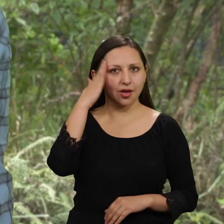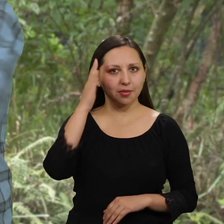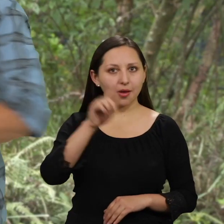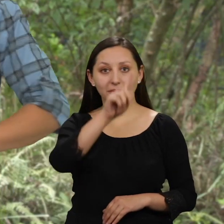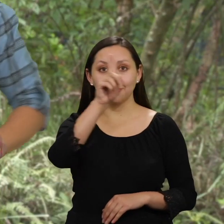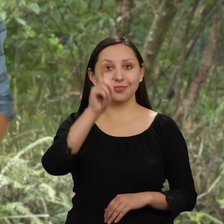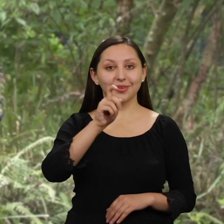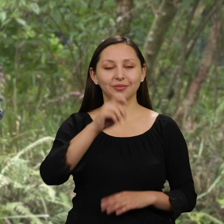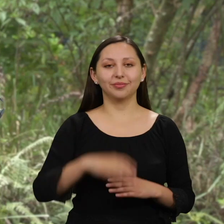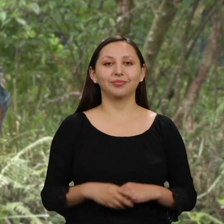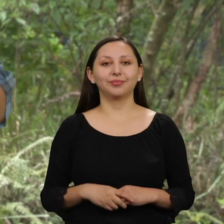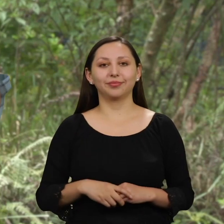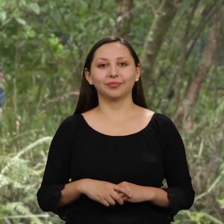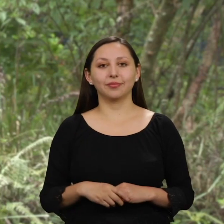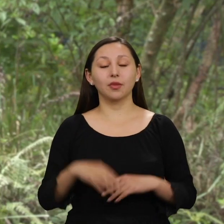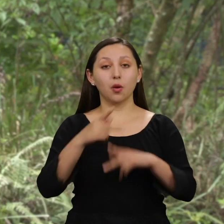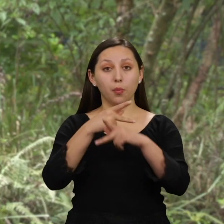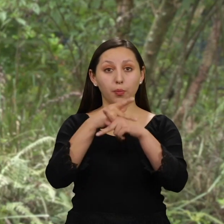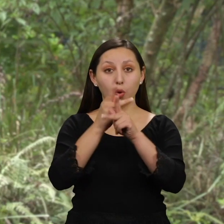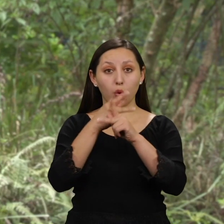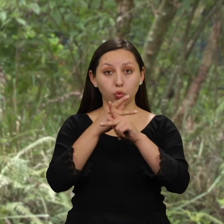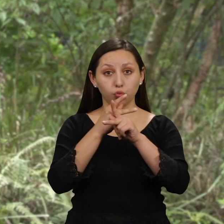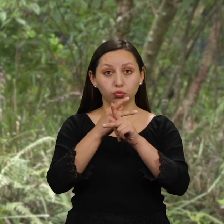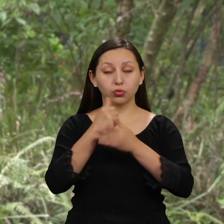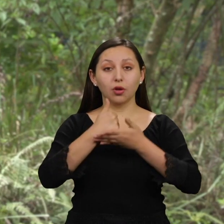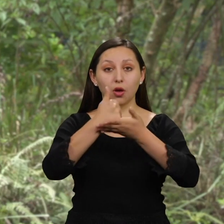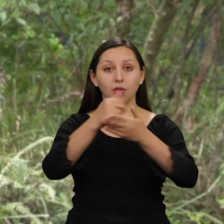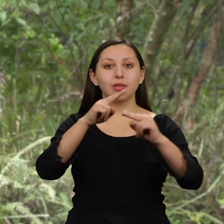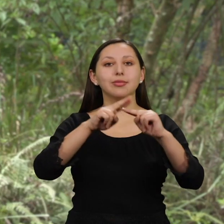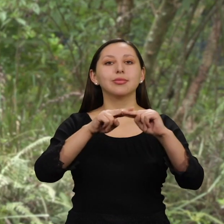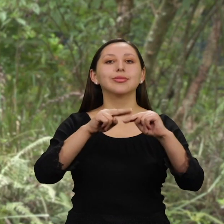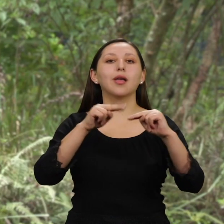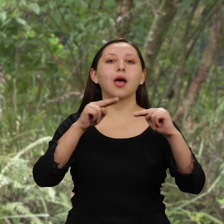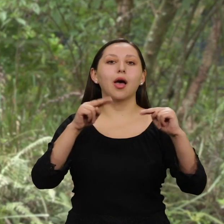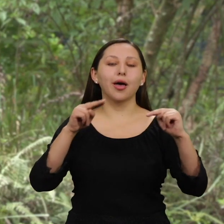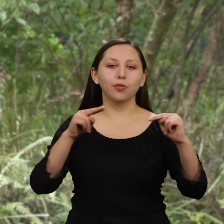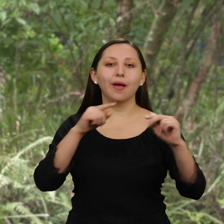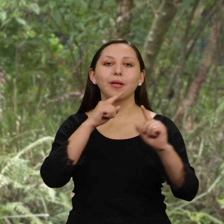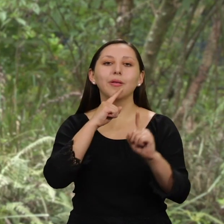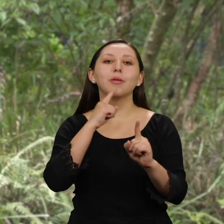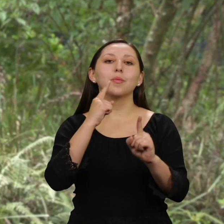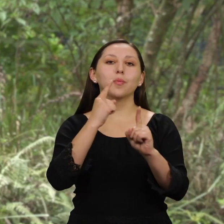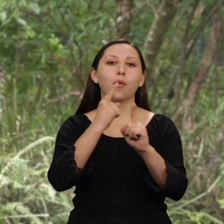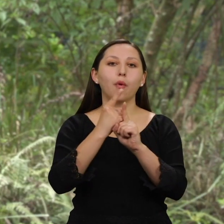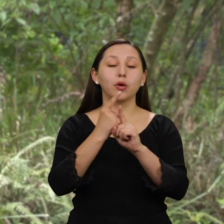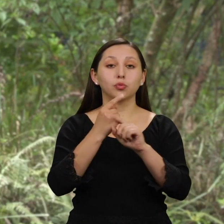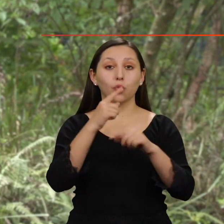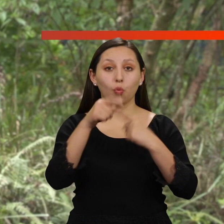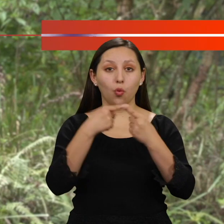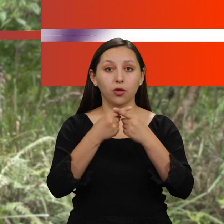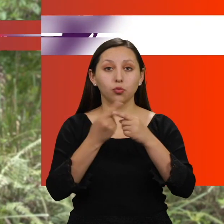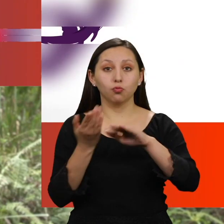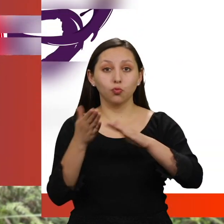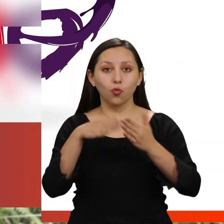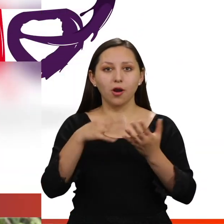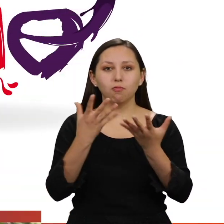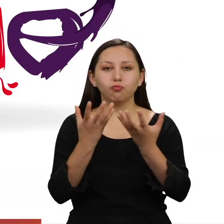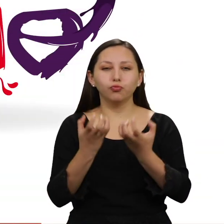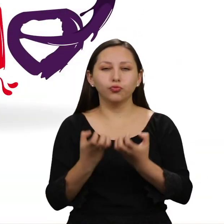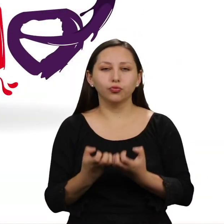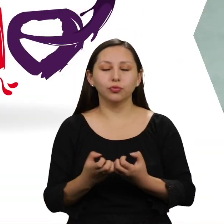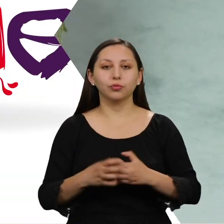¿Sabías que los productos biodegradables tienen un origen natural? ¿Por lo que se descomponen por sí mismos?